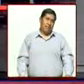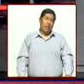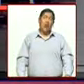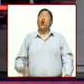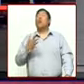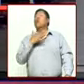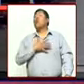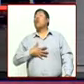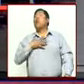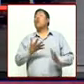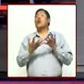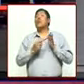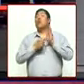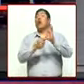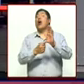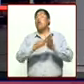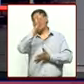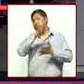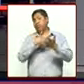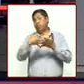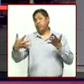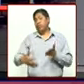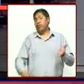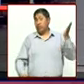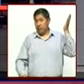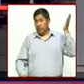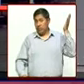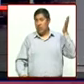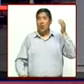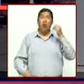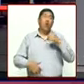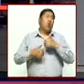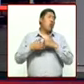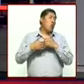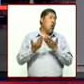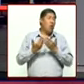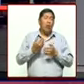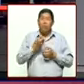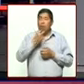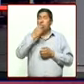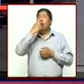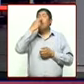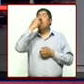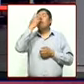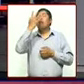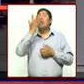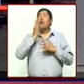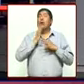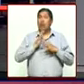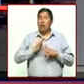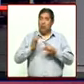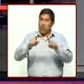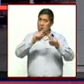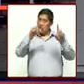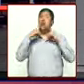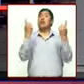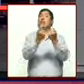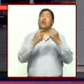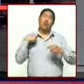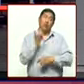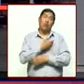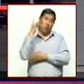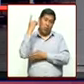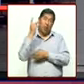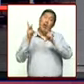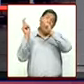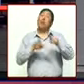Permítame mostrarle por favor este cuadro para que usted vea más o menos cuál es el indicador de la calidad de aire en los diferentes departamentos de nuestro país. Estamos